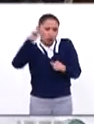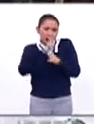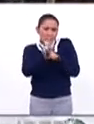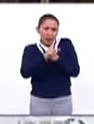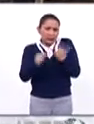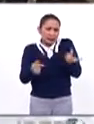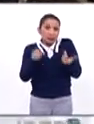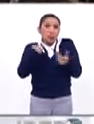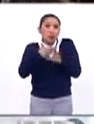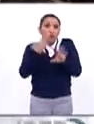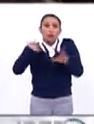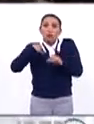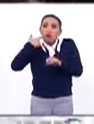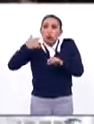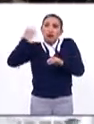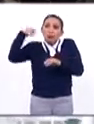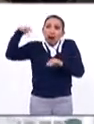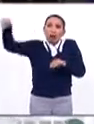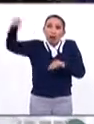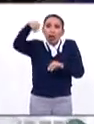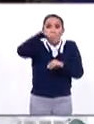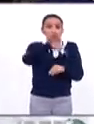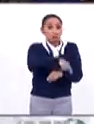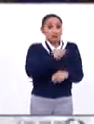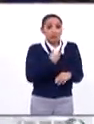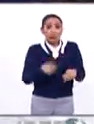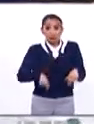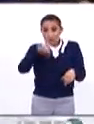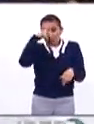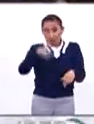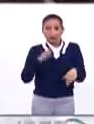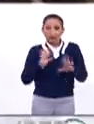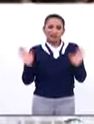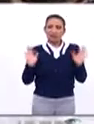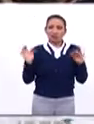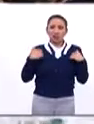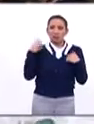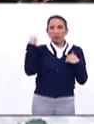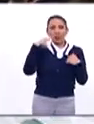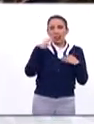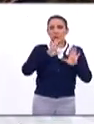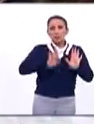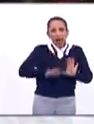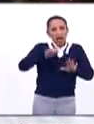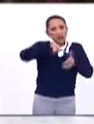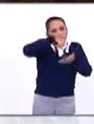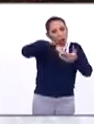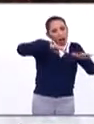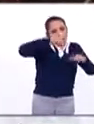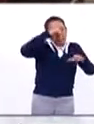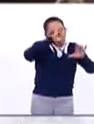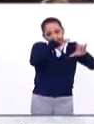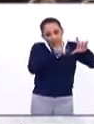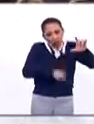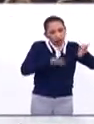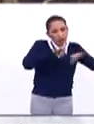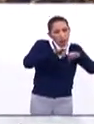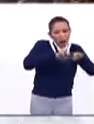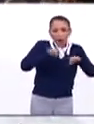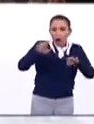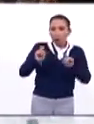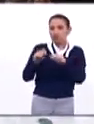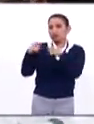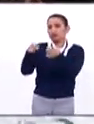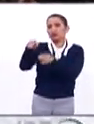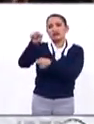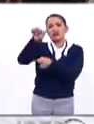cualquier parte del mundo, muy intensa. Pareciera ser que el presidente Andrés Manuel López Obrador va a tener una agenda más local, mientras que pues le va a